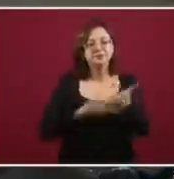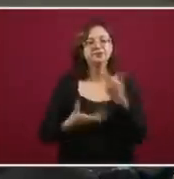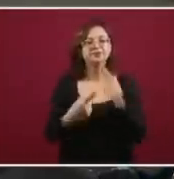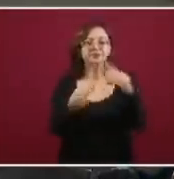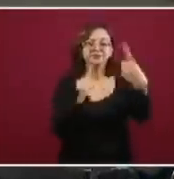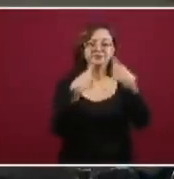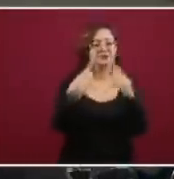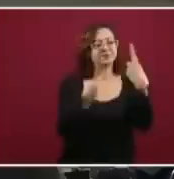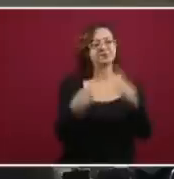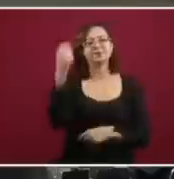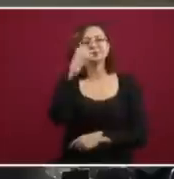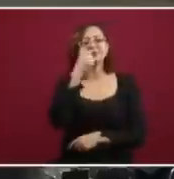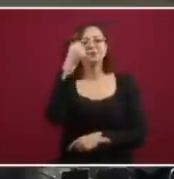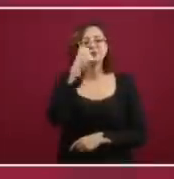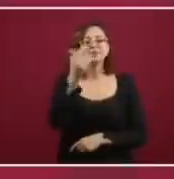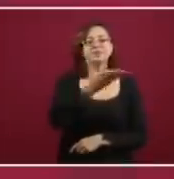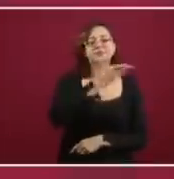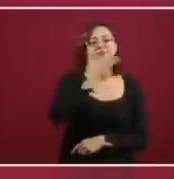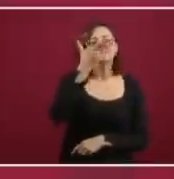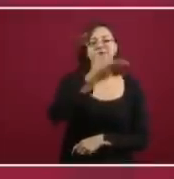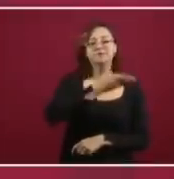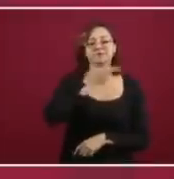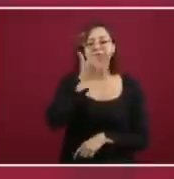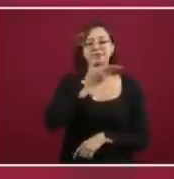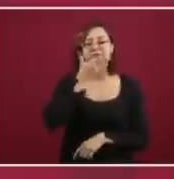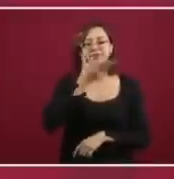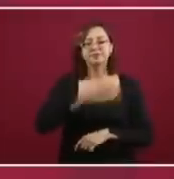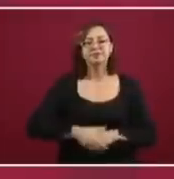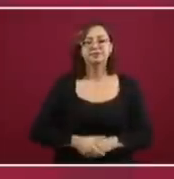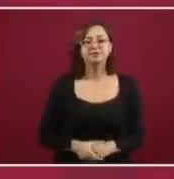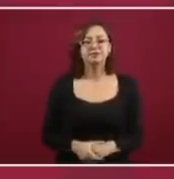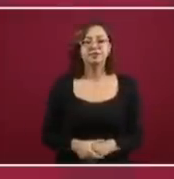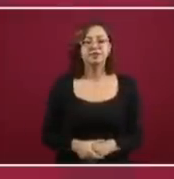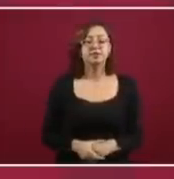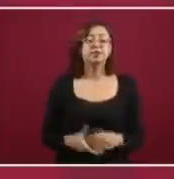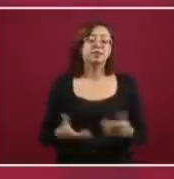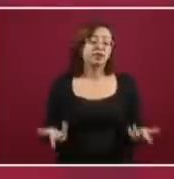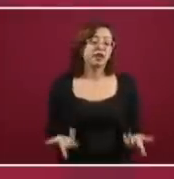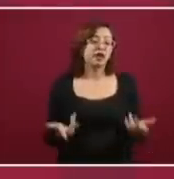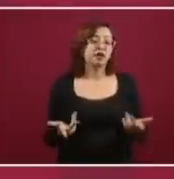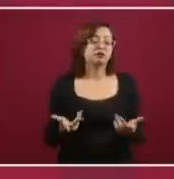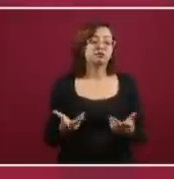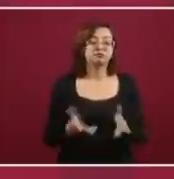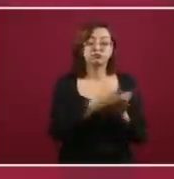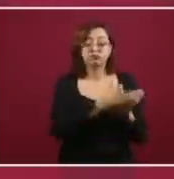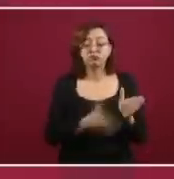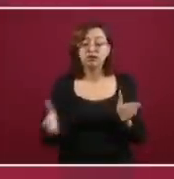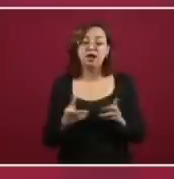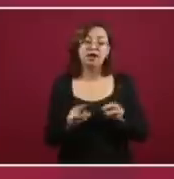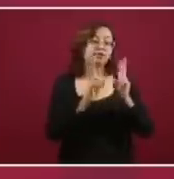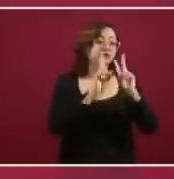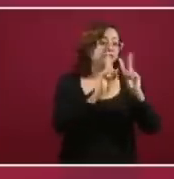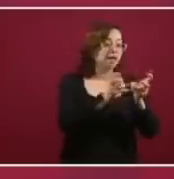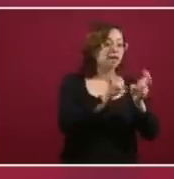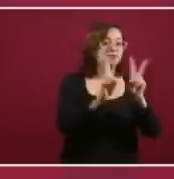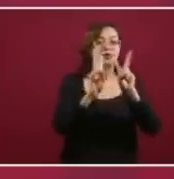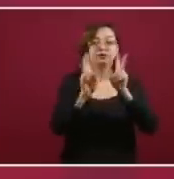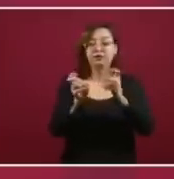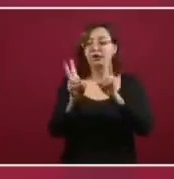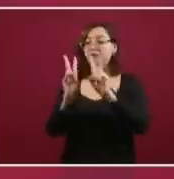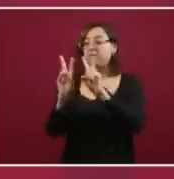siempre y como hemos estado tratando temas de